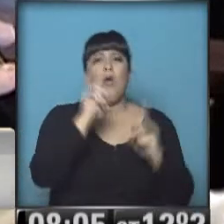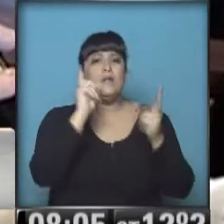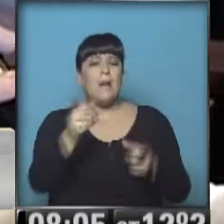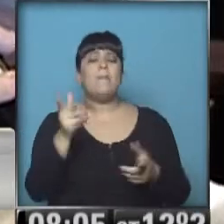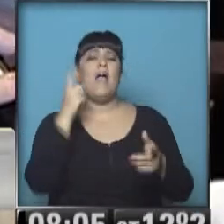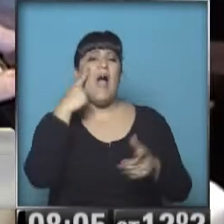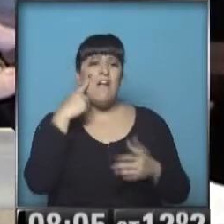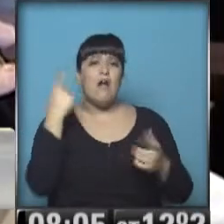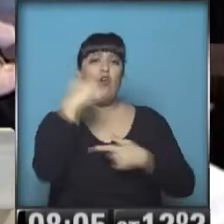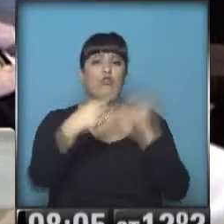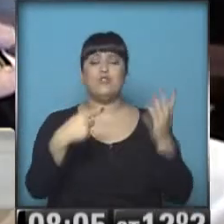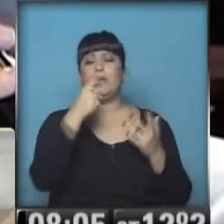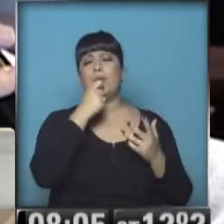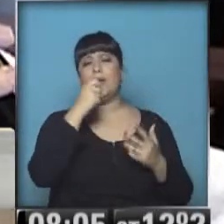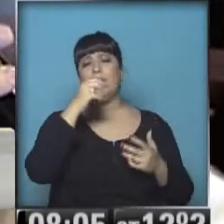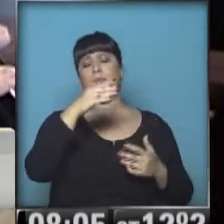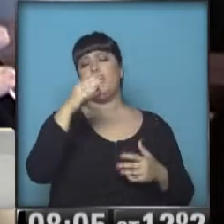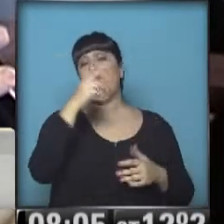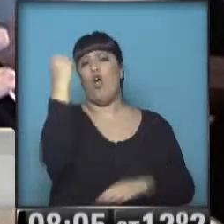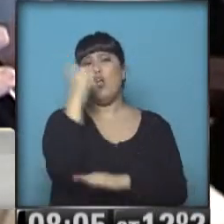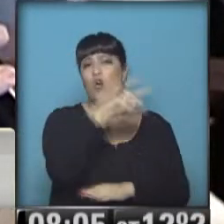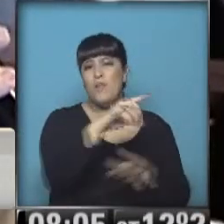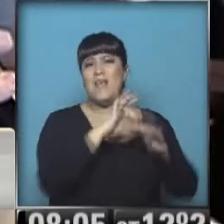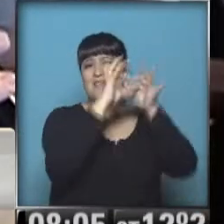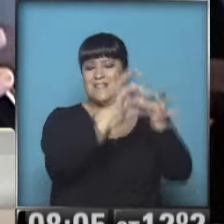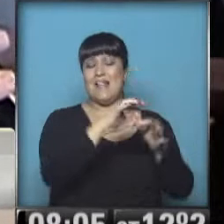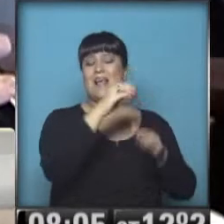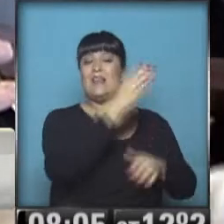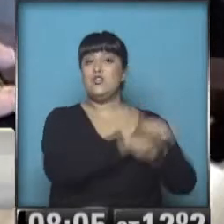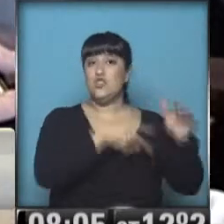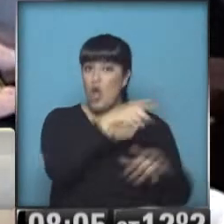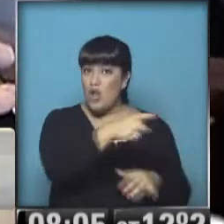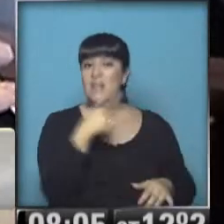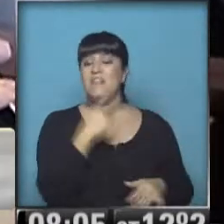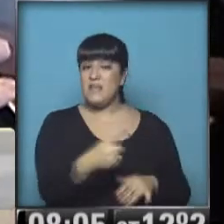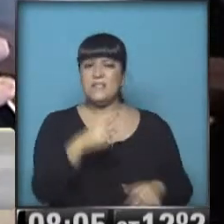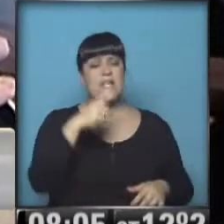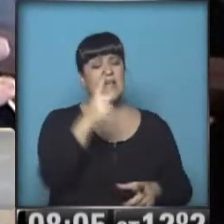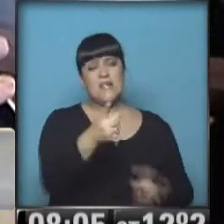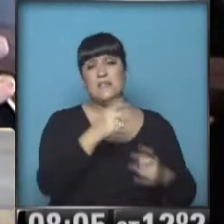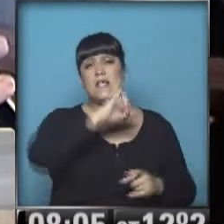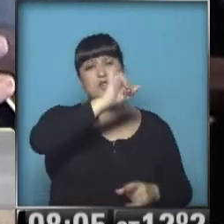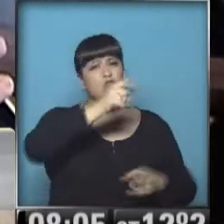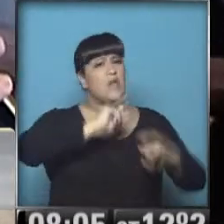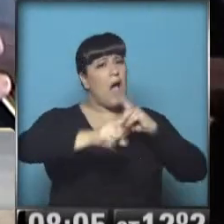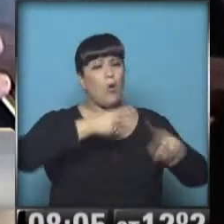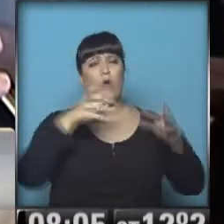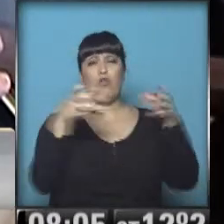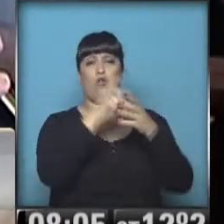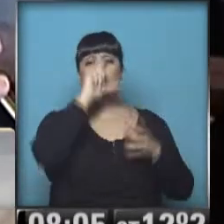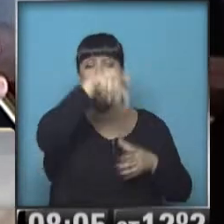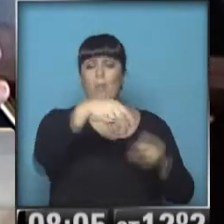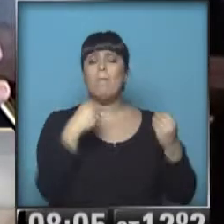para aquellos como miguel bein un economista cercano al sciolismo que sostienen que es imperioso llegar a un acuerdo con los holdouts para